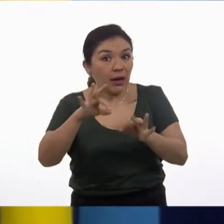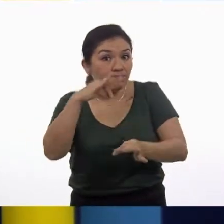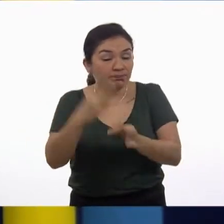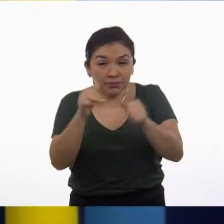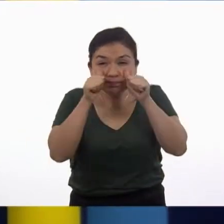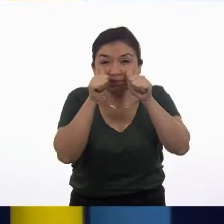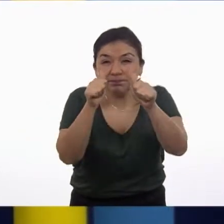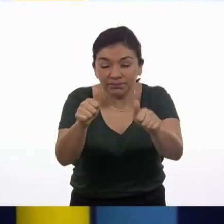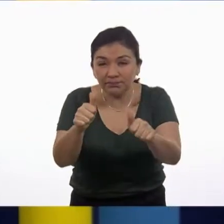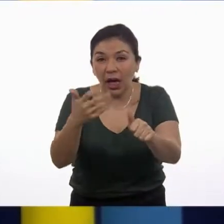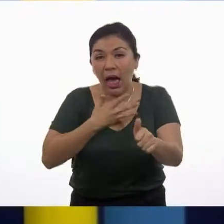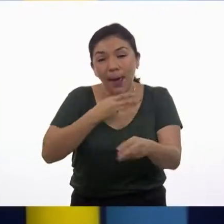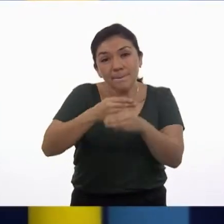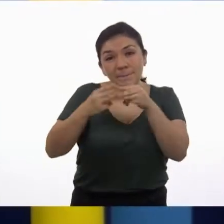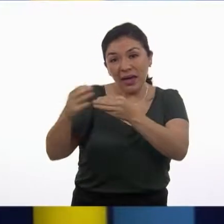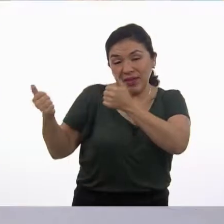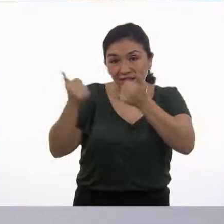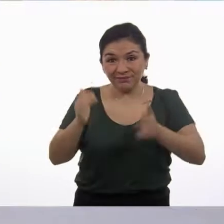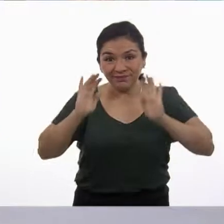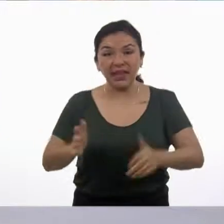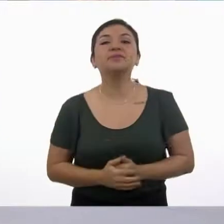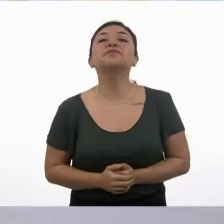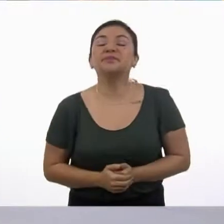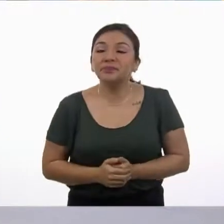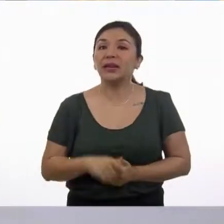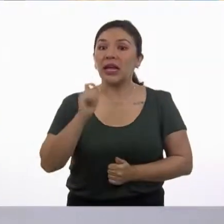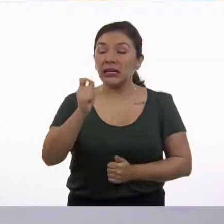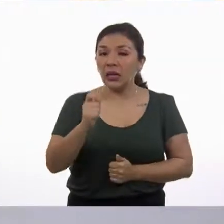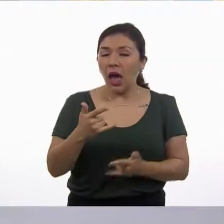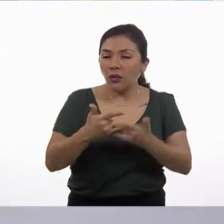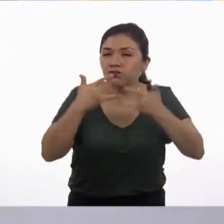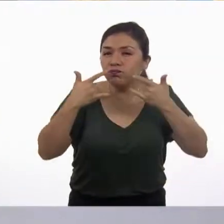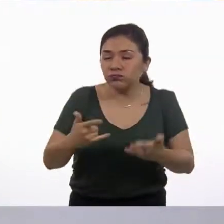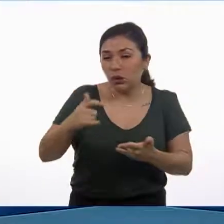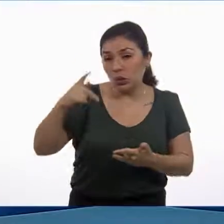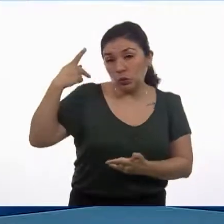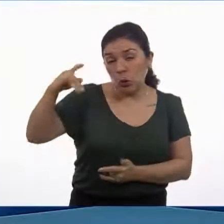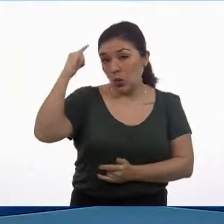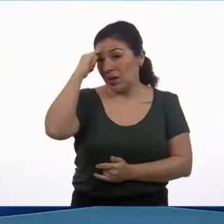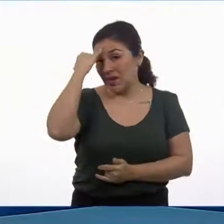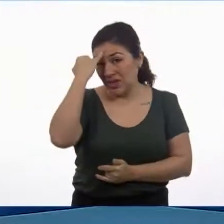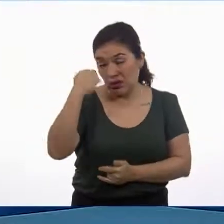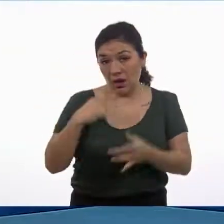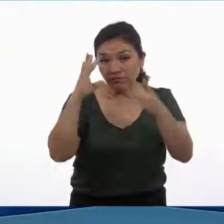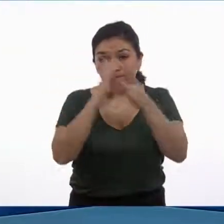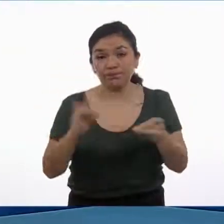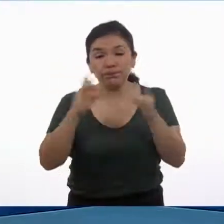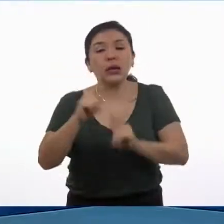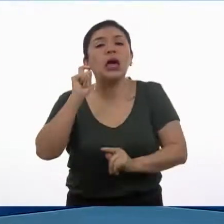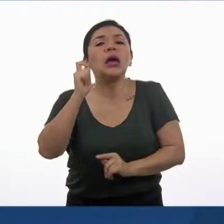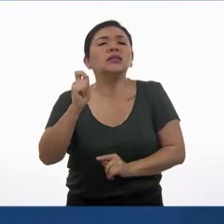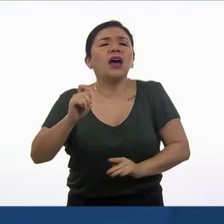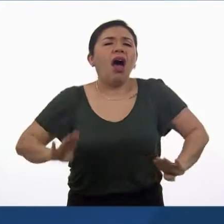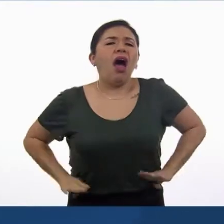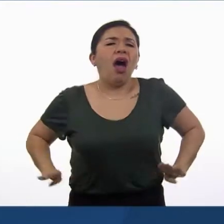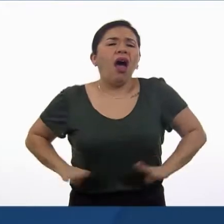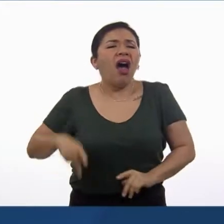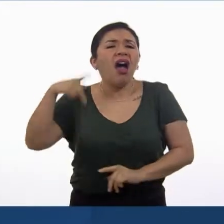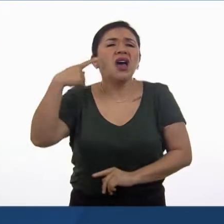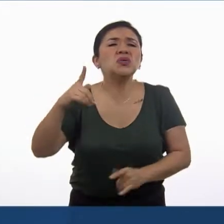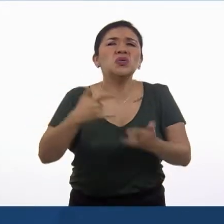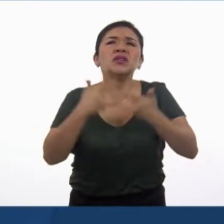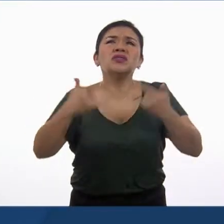en casa y que ya tengan su material listo. Hablar de la civilización india es sin duda referirse a una de las